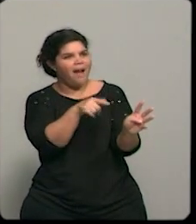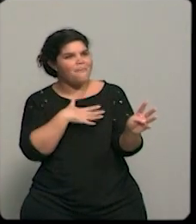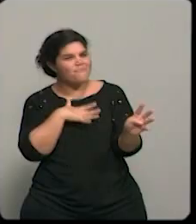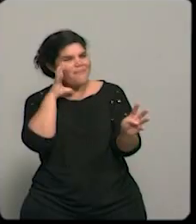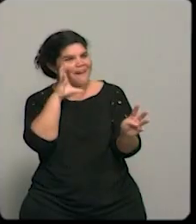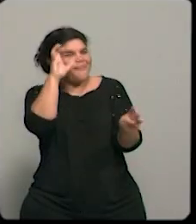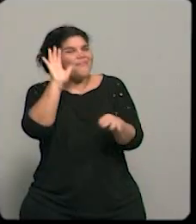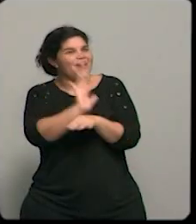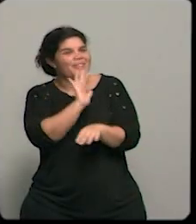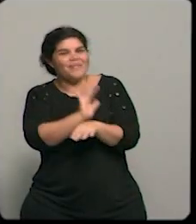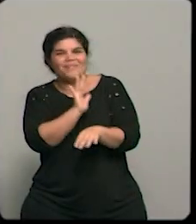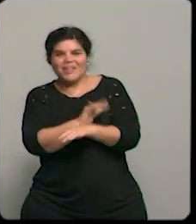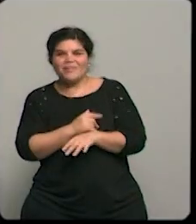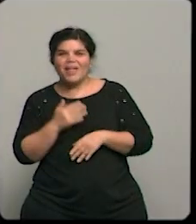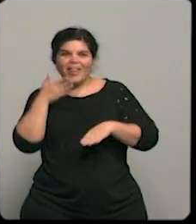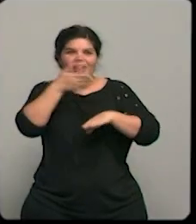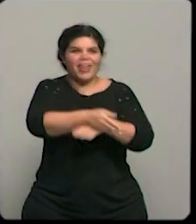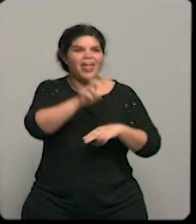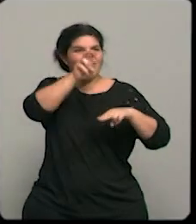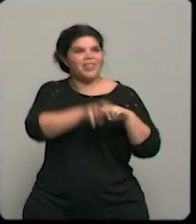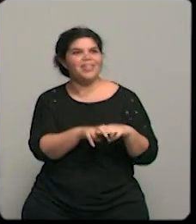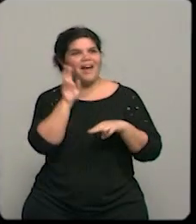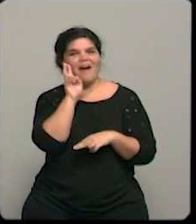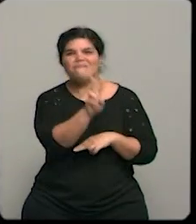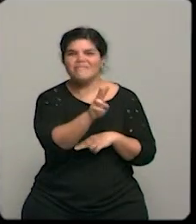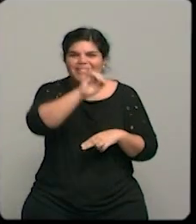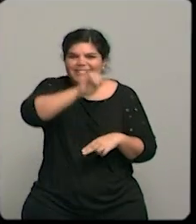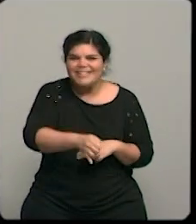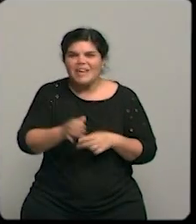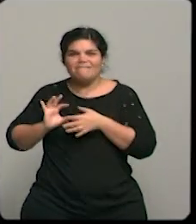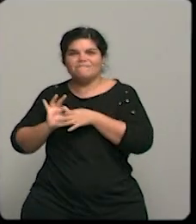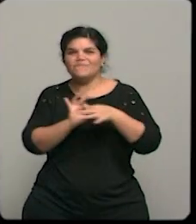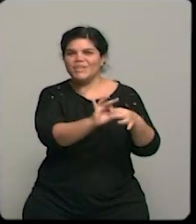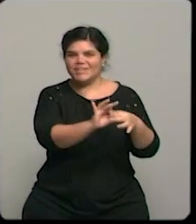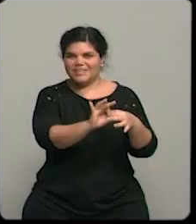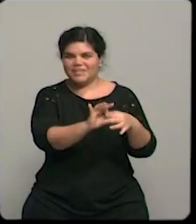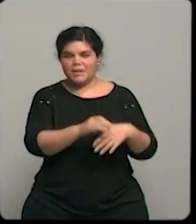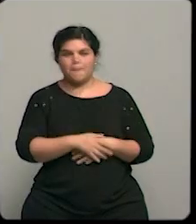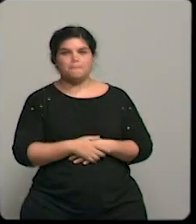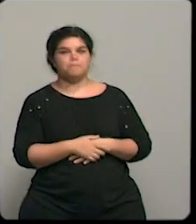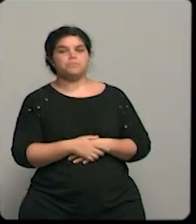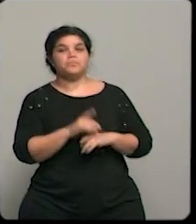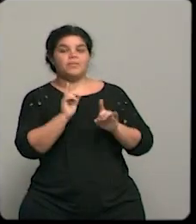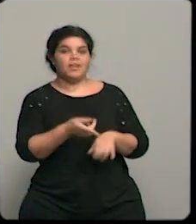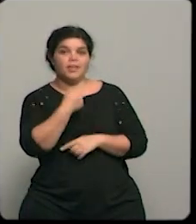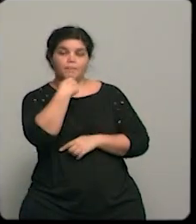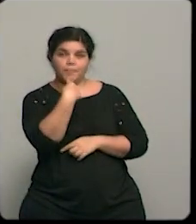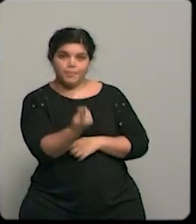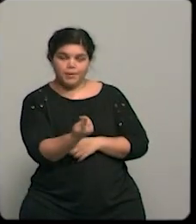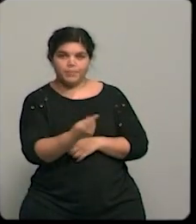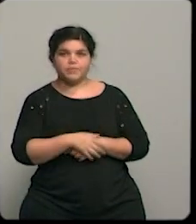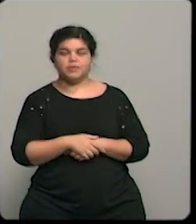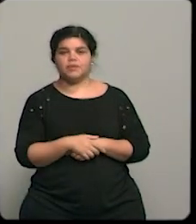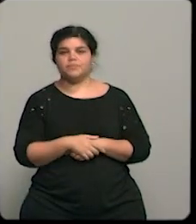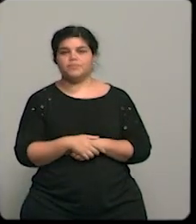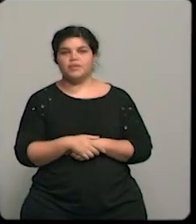voy a venir cuando está la sinfónica tocando ese repertorio? Sí, realmente muy importante. Y no quería dejar de preguntarte esto de el